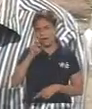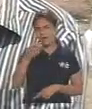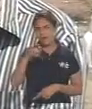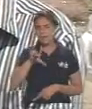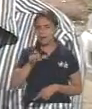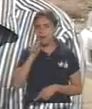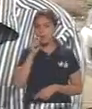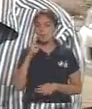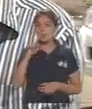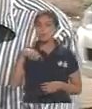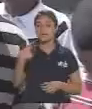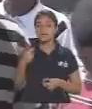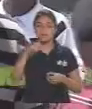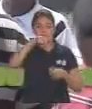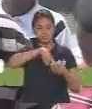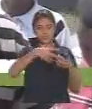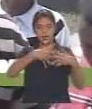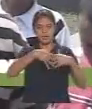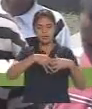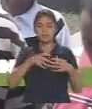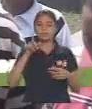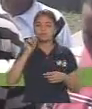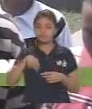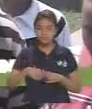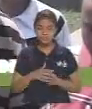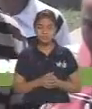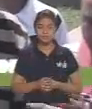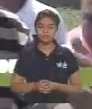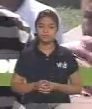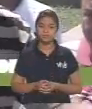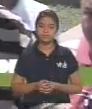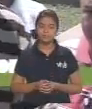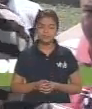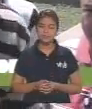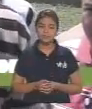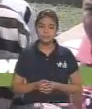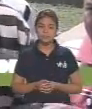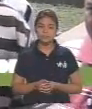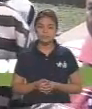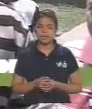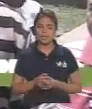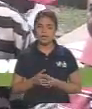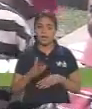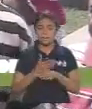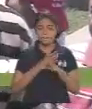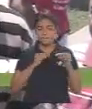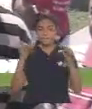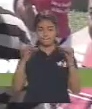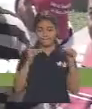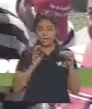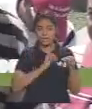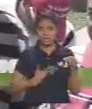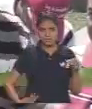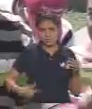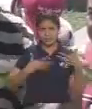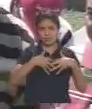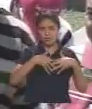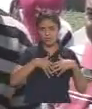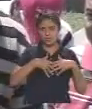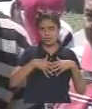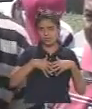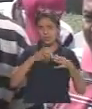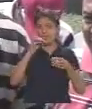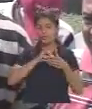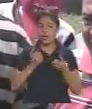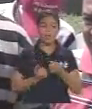empezamos a incorporarnos mañana a la empresa. Aparte de eso, por medio de lo que ellos hablaron con el presidente de la compañía, ellos nos van